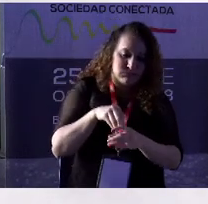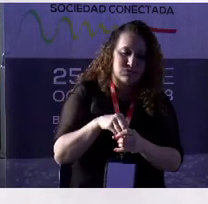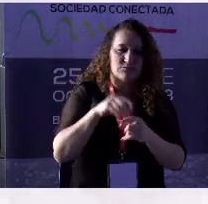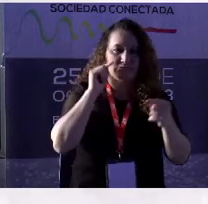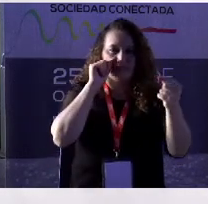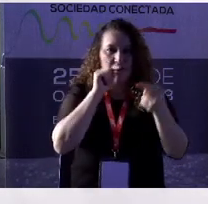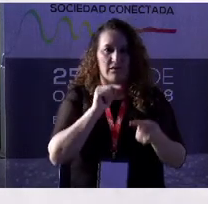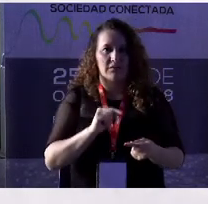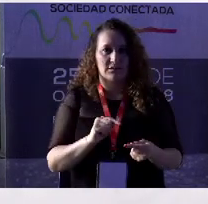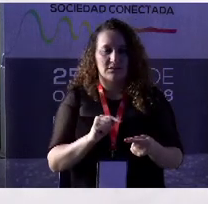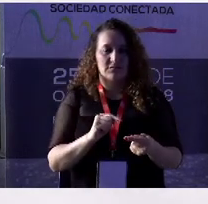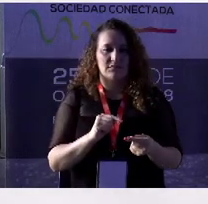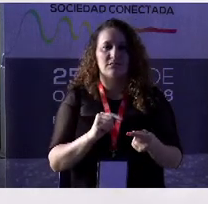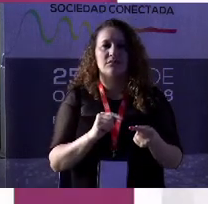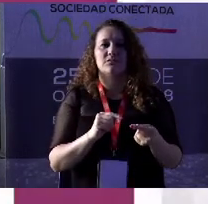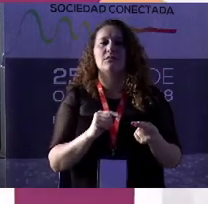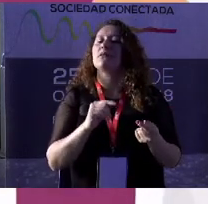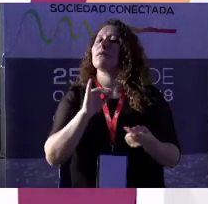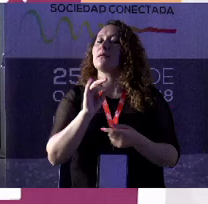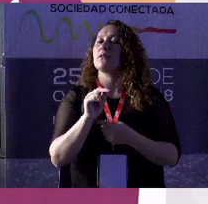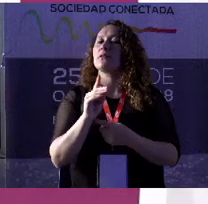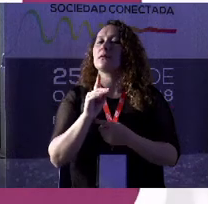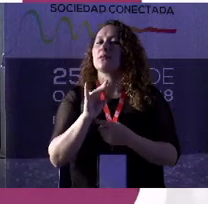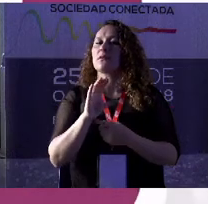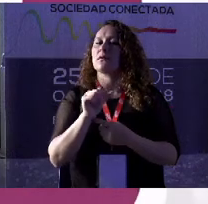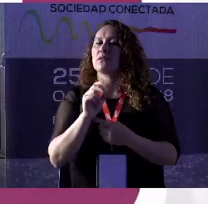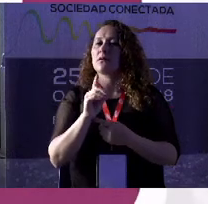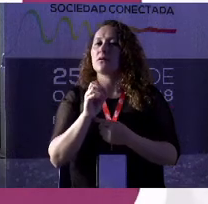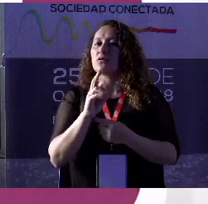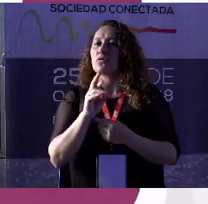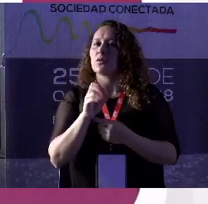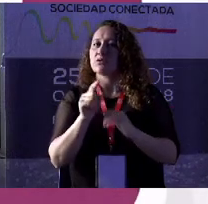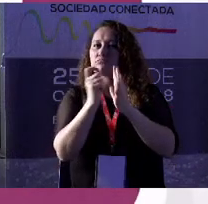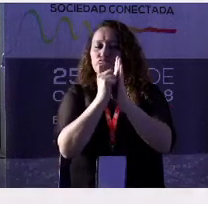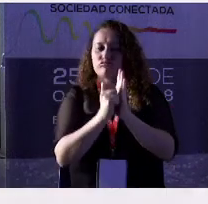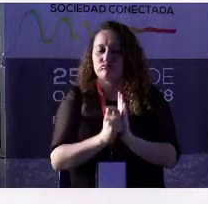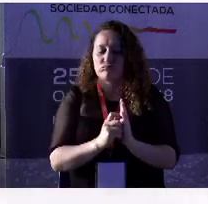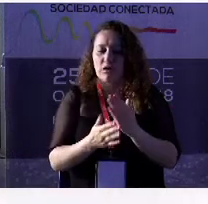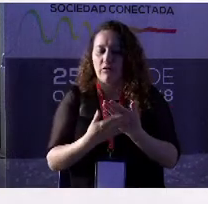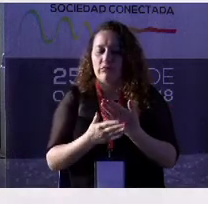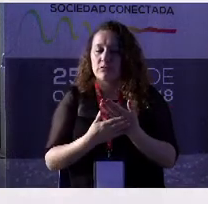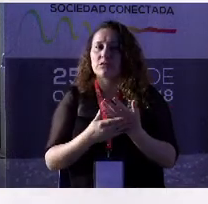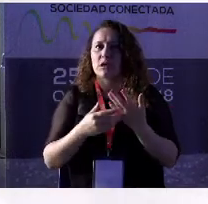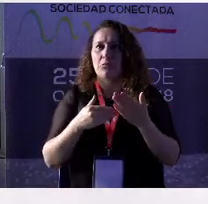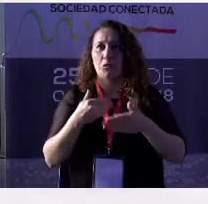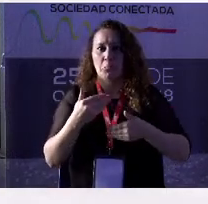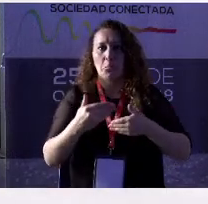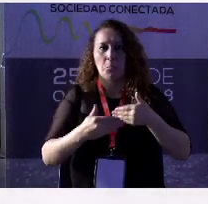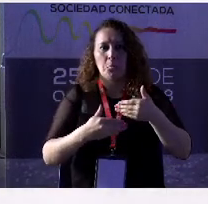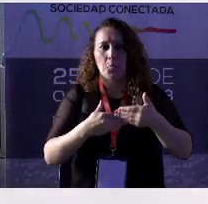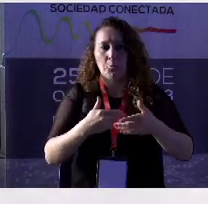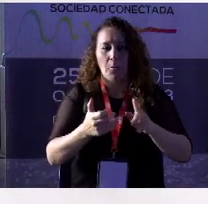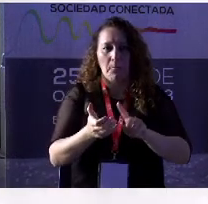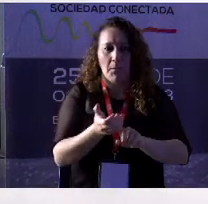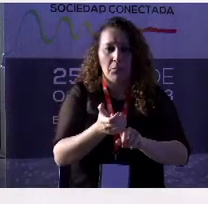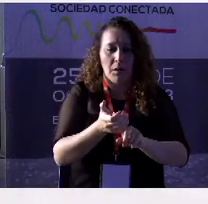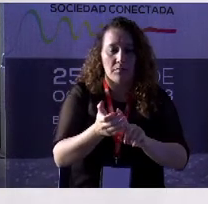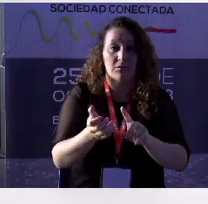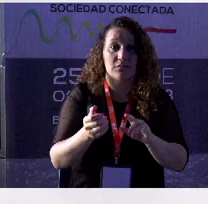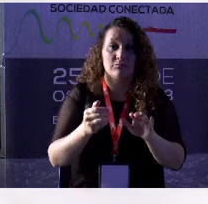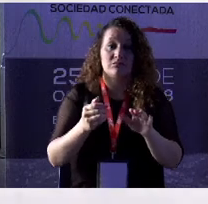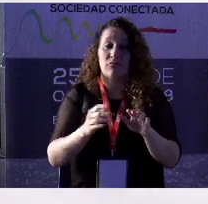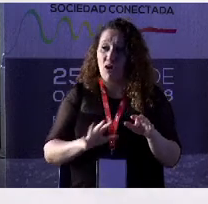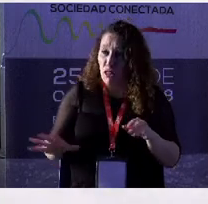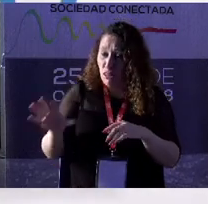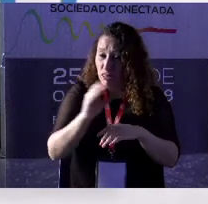mostrando si avanzamos en el camino marcado será más fácil alcanzar los objetivos propuestos Si todos los sectores nos